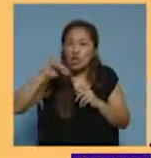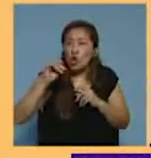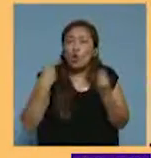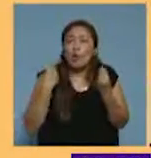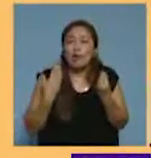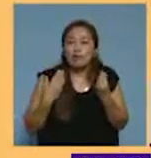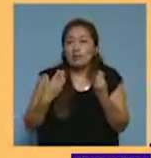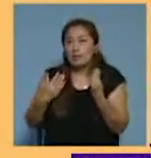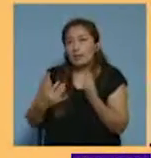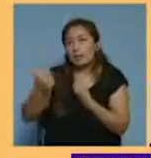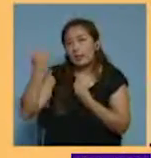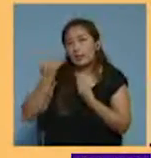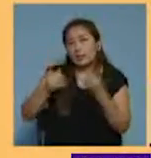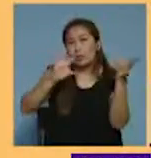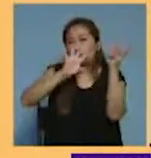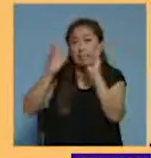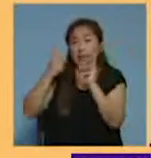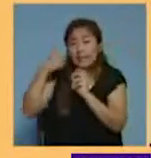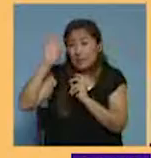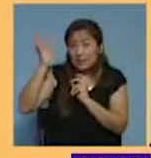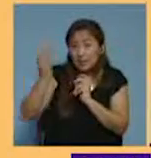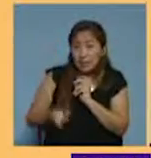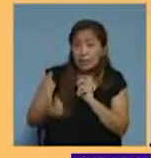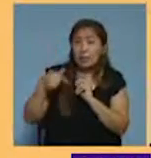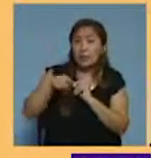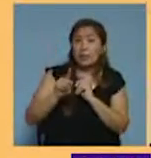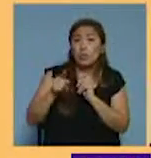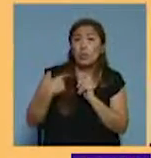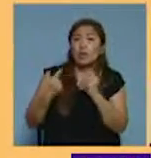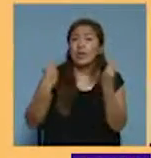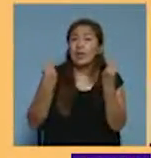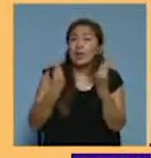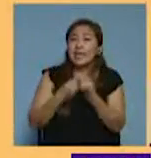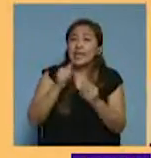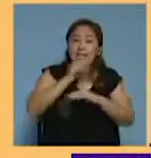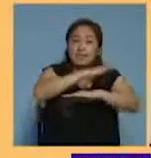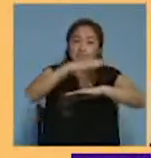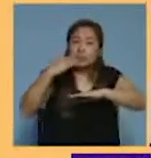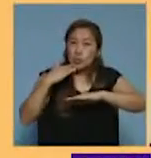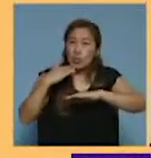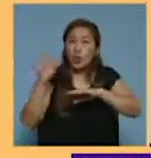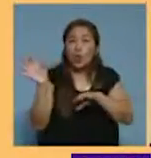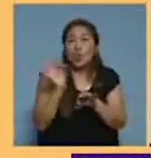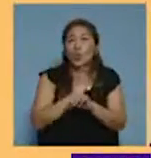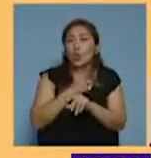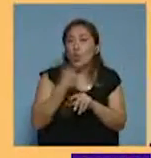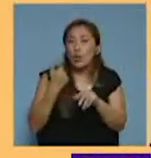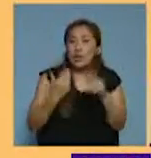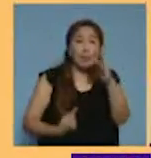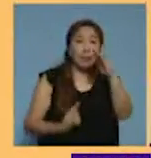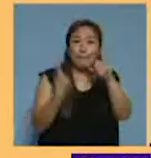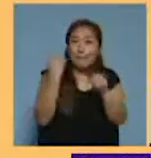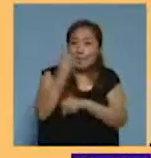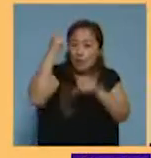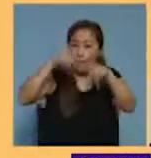nosotros tenemos el pronóstico de que en cuanto a saturación hídrica nosotros no estamos a la cabeza en el país